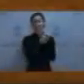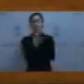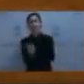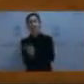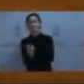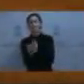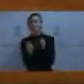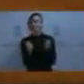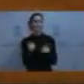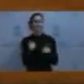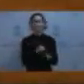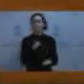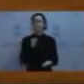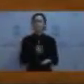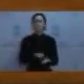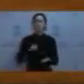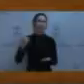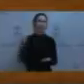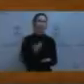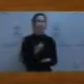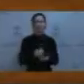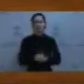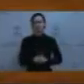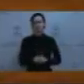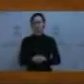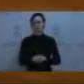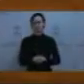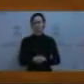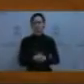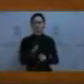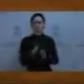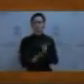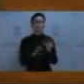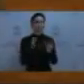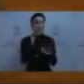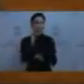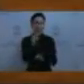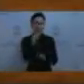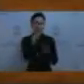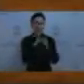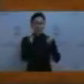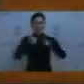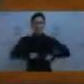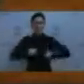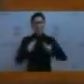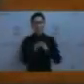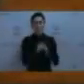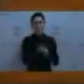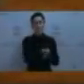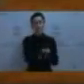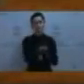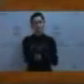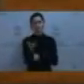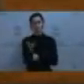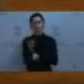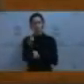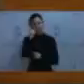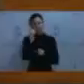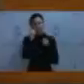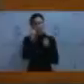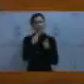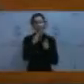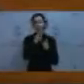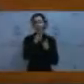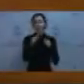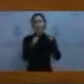con inmediatez. Porque además es que si nos ponemos a consensuar con otros o a intentar decir lo que tienen que hacer otros, me